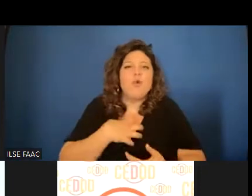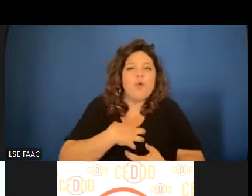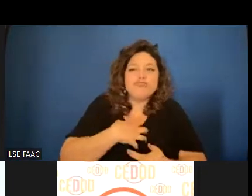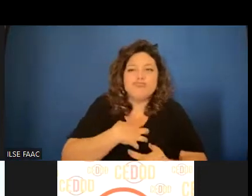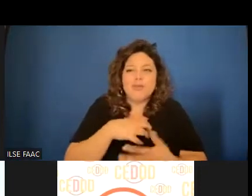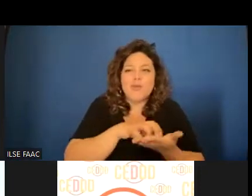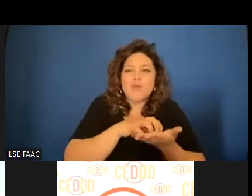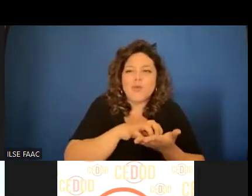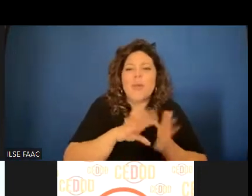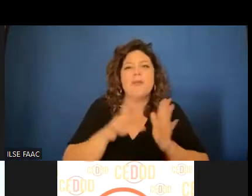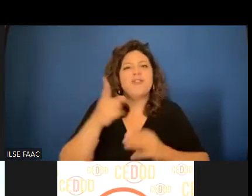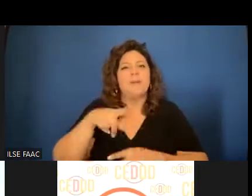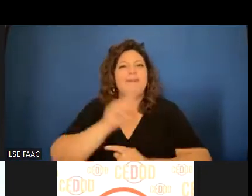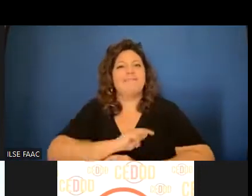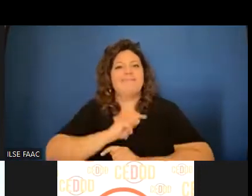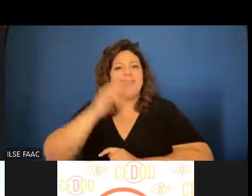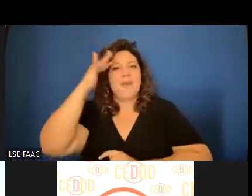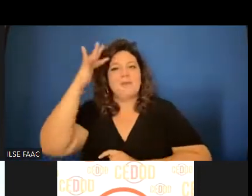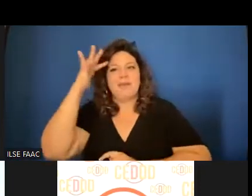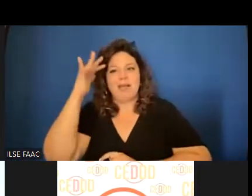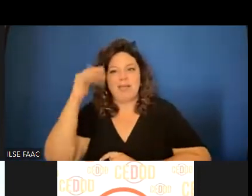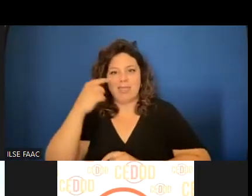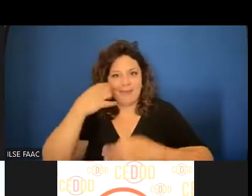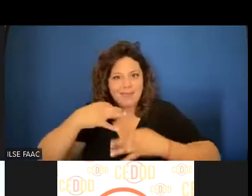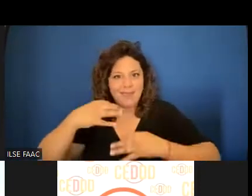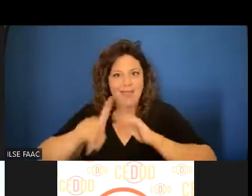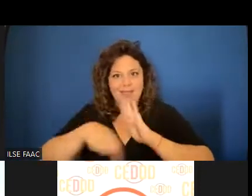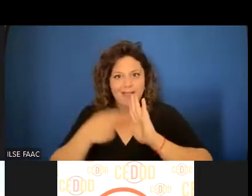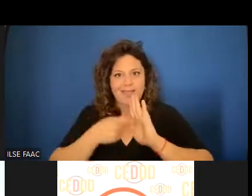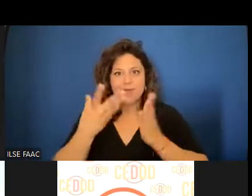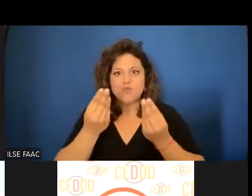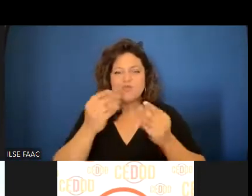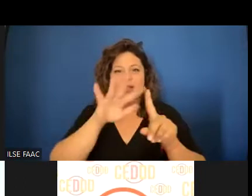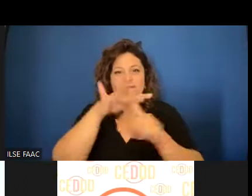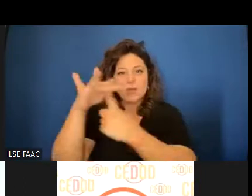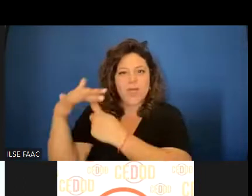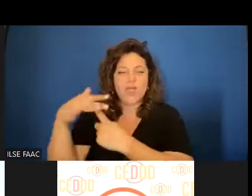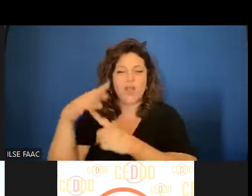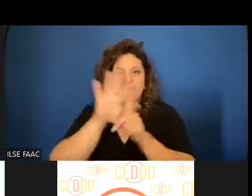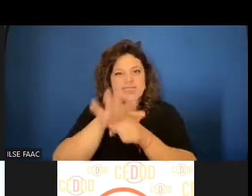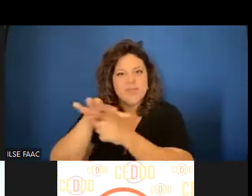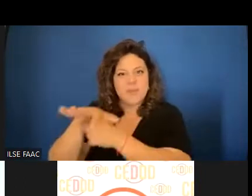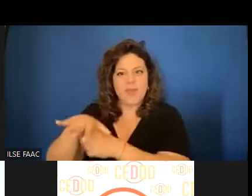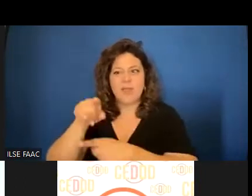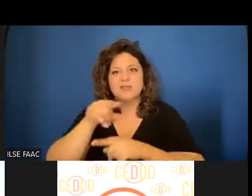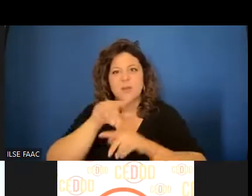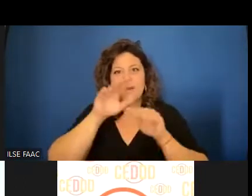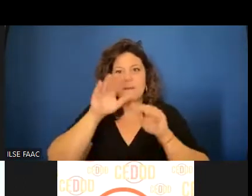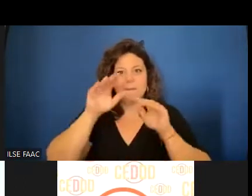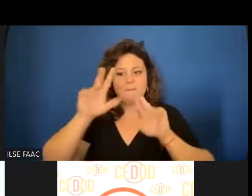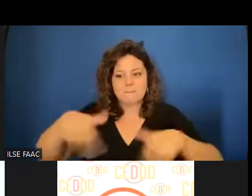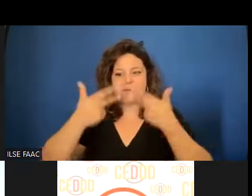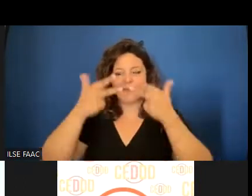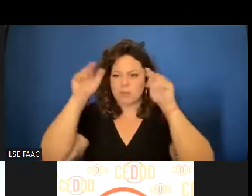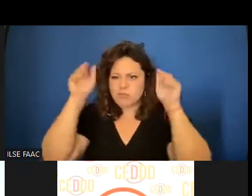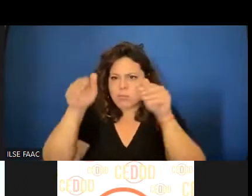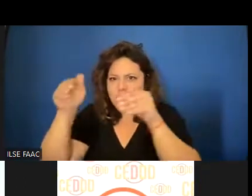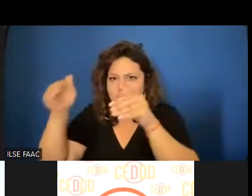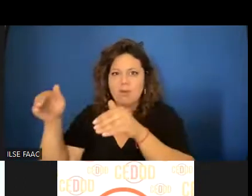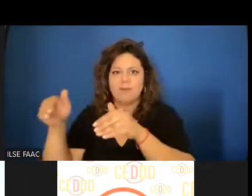habla de algo, de ciertos derechos. Entonces, bueno, confiemos en que podemos considerarla como la primera ley que habla de